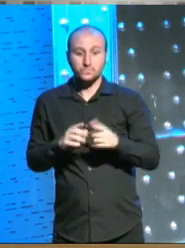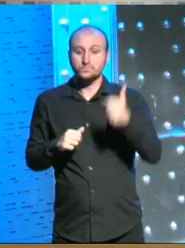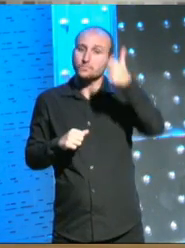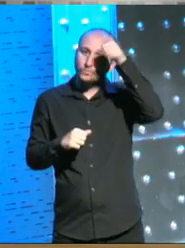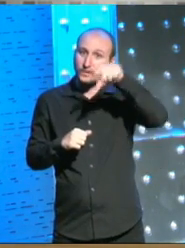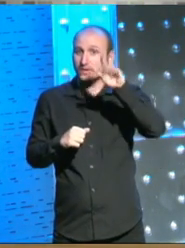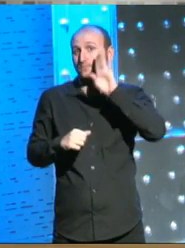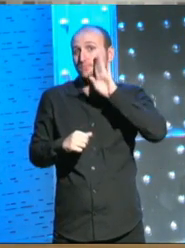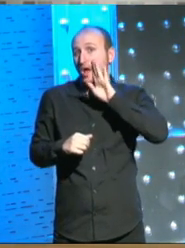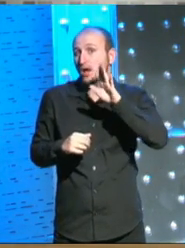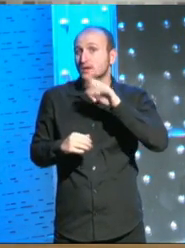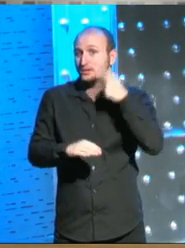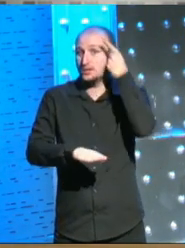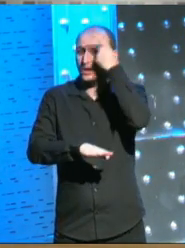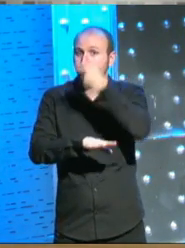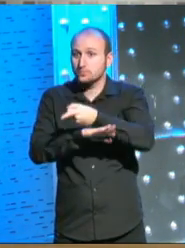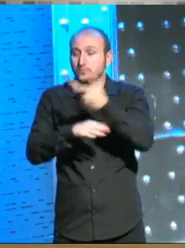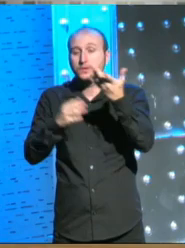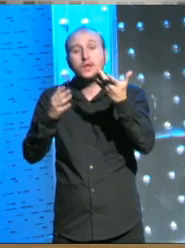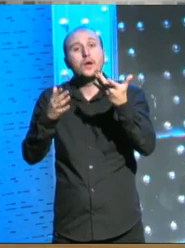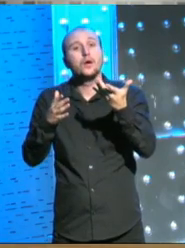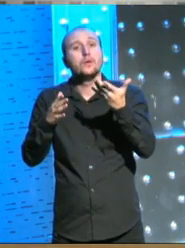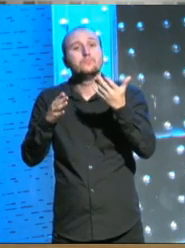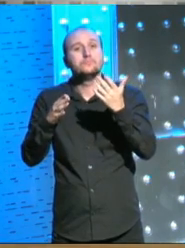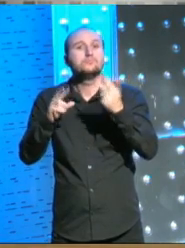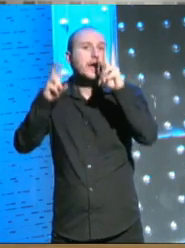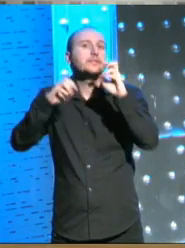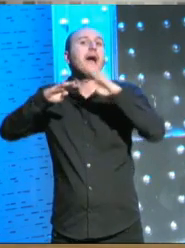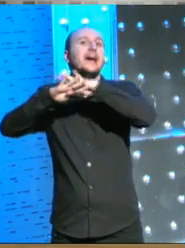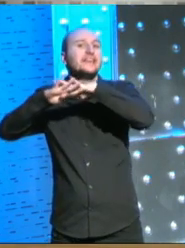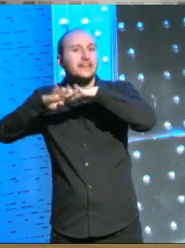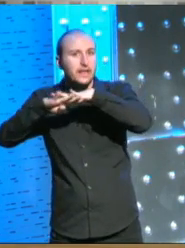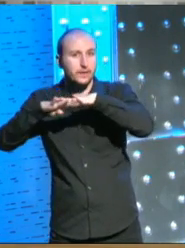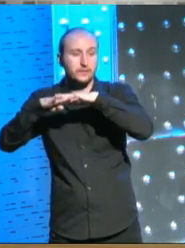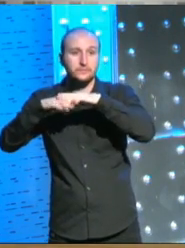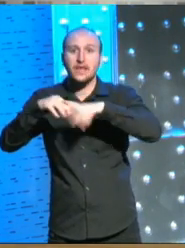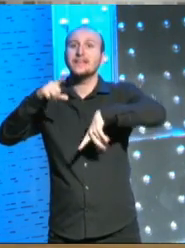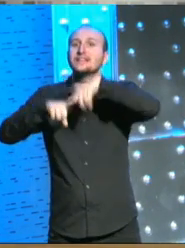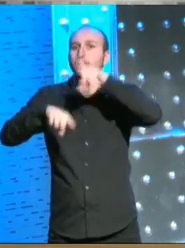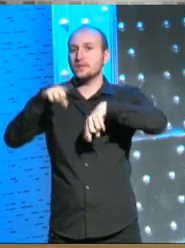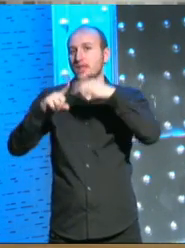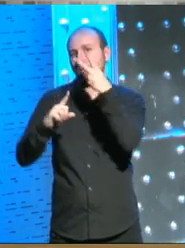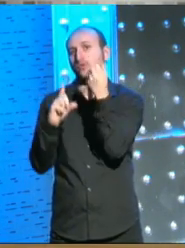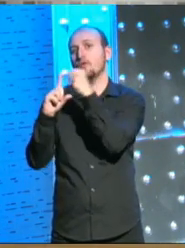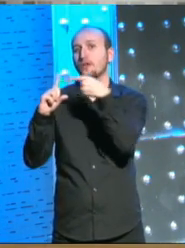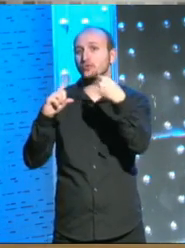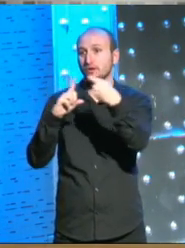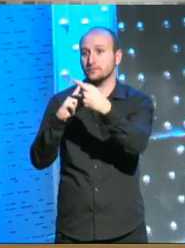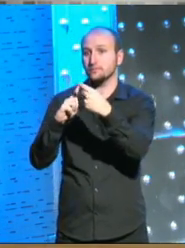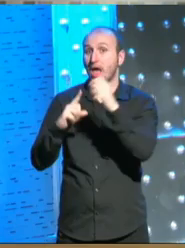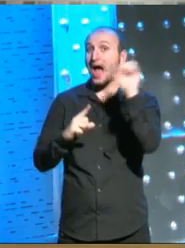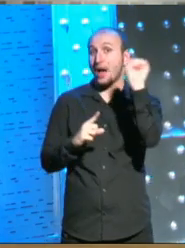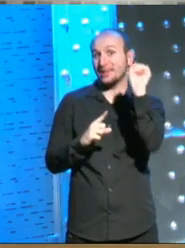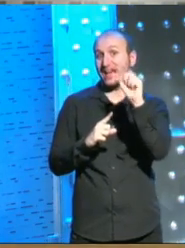Resulta que el relieve visual humano depende de 2 factores, y Avatar solo cumplía uno